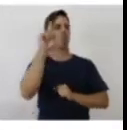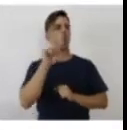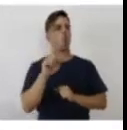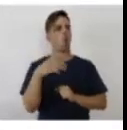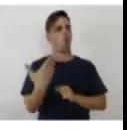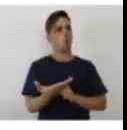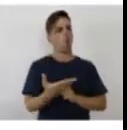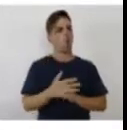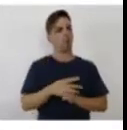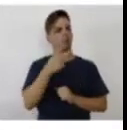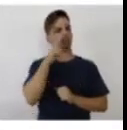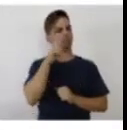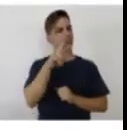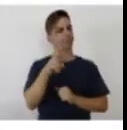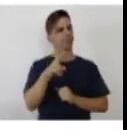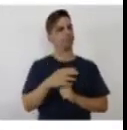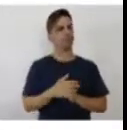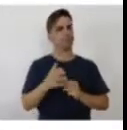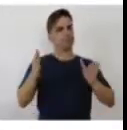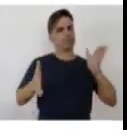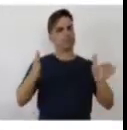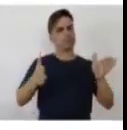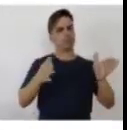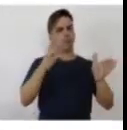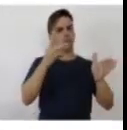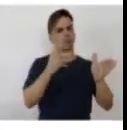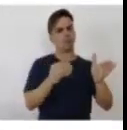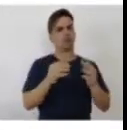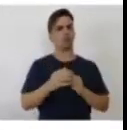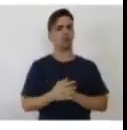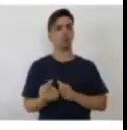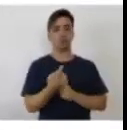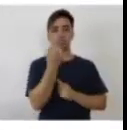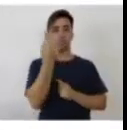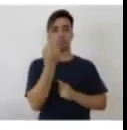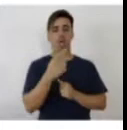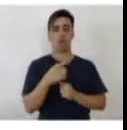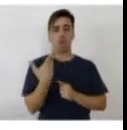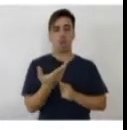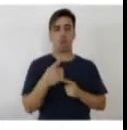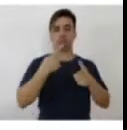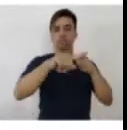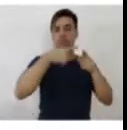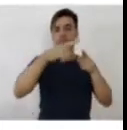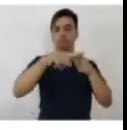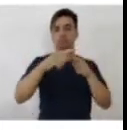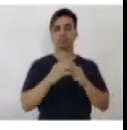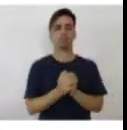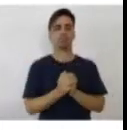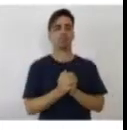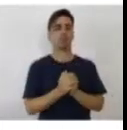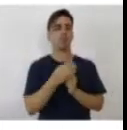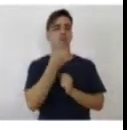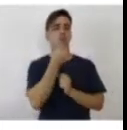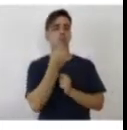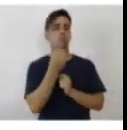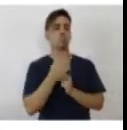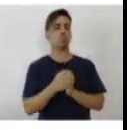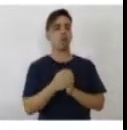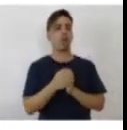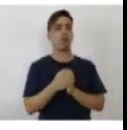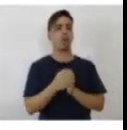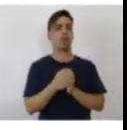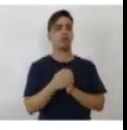averiguando cómo se clasifican y representan los intervalos numéricos. En primer lugar, se pueden clasificar en intervalos